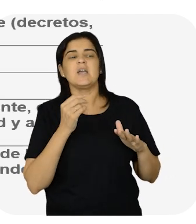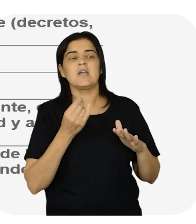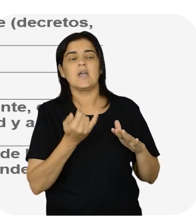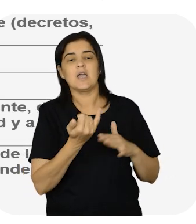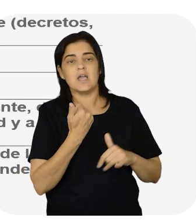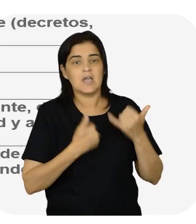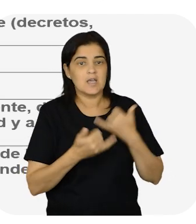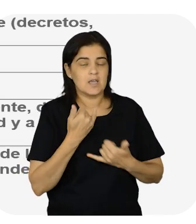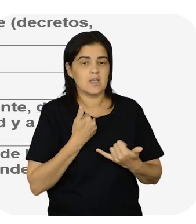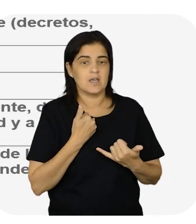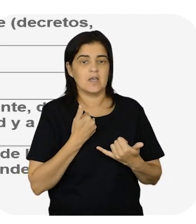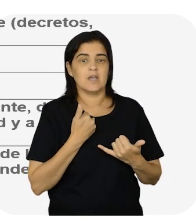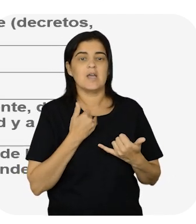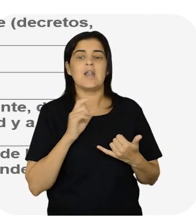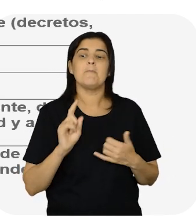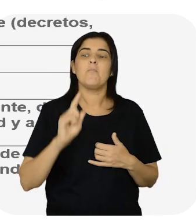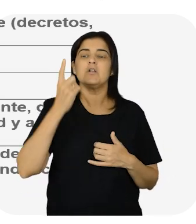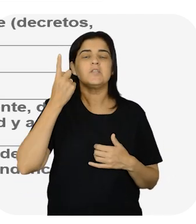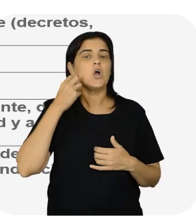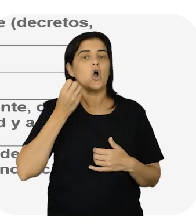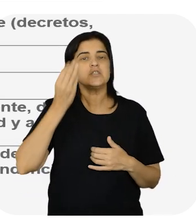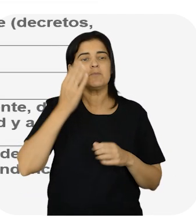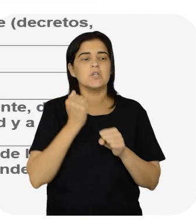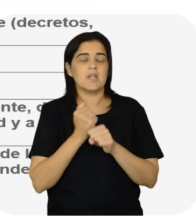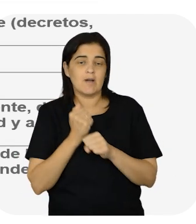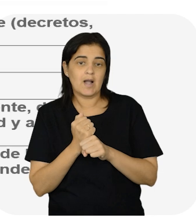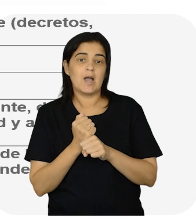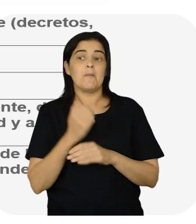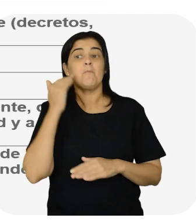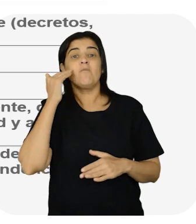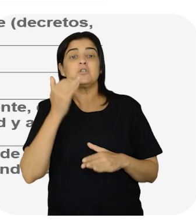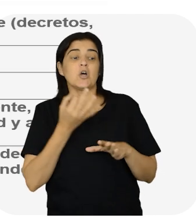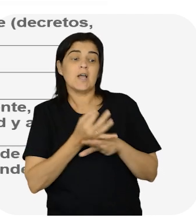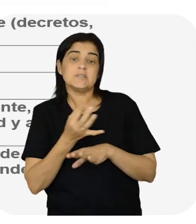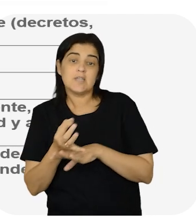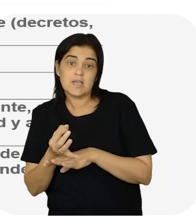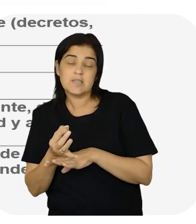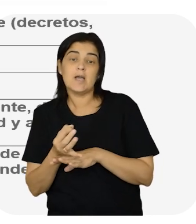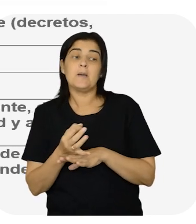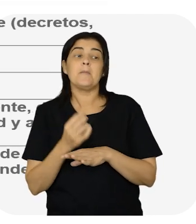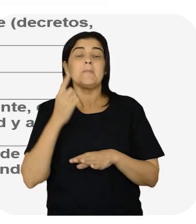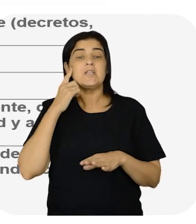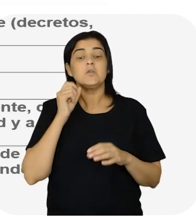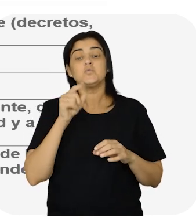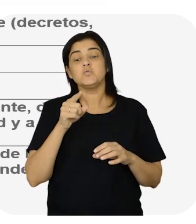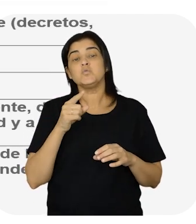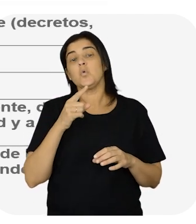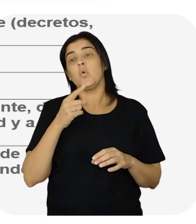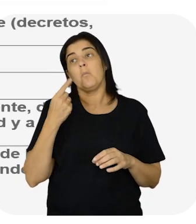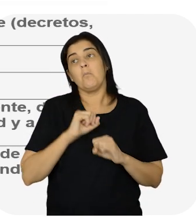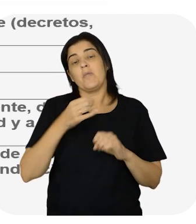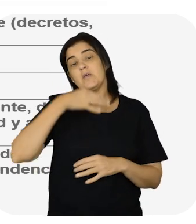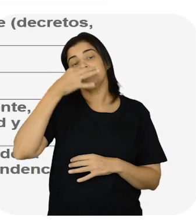recorte de la priorización de conceptos a trabajar realizada por el docente, considerando su libertad de cátedra.